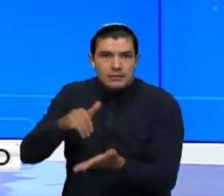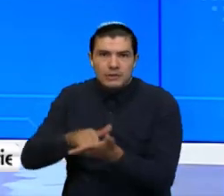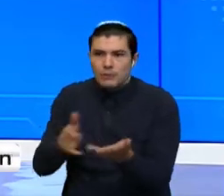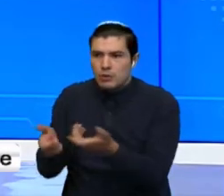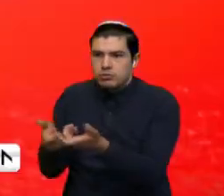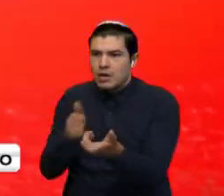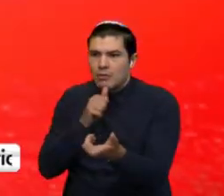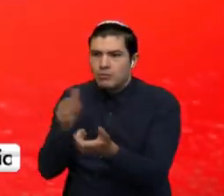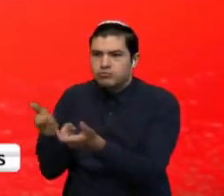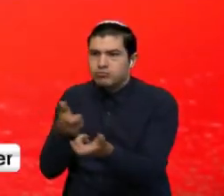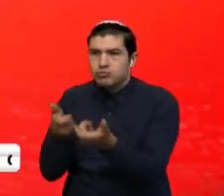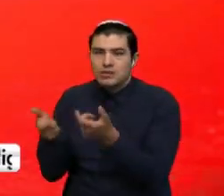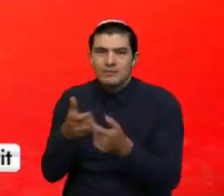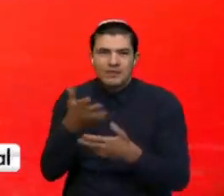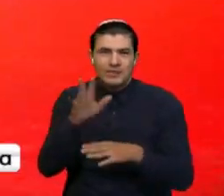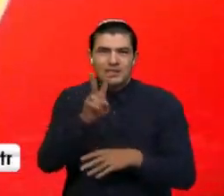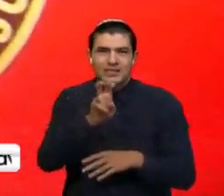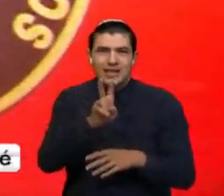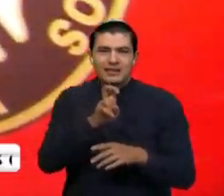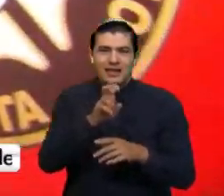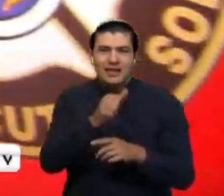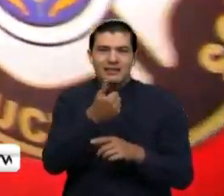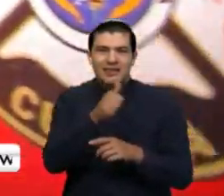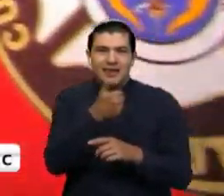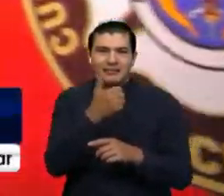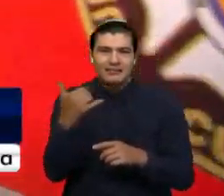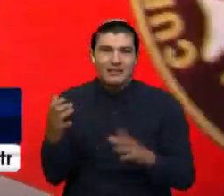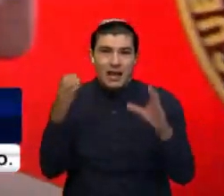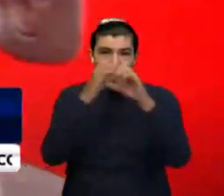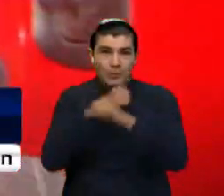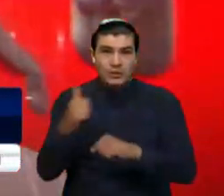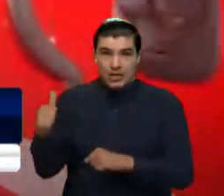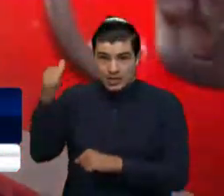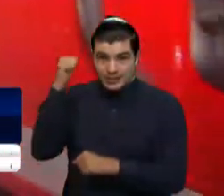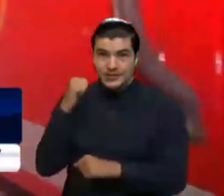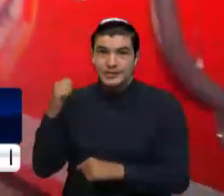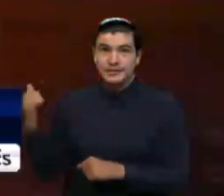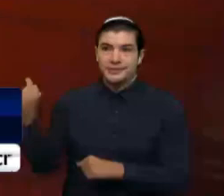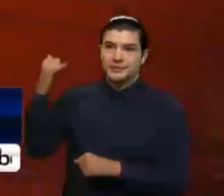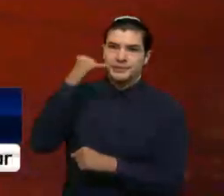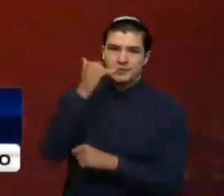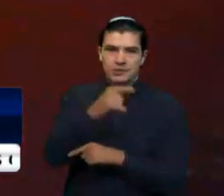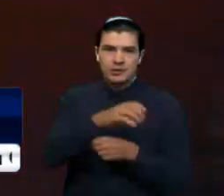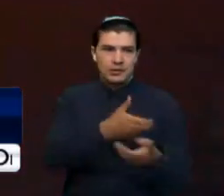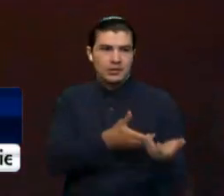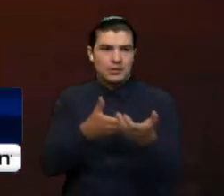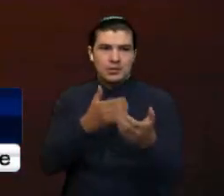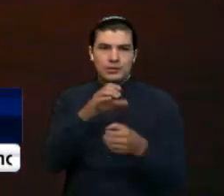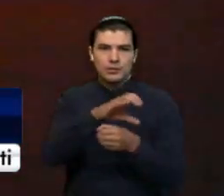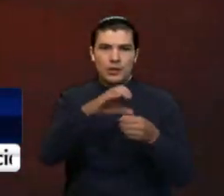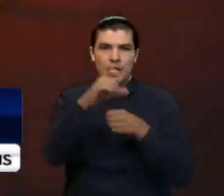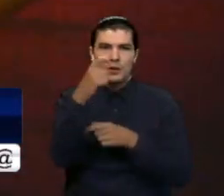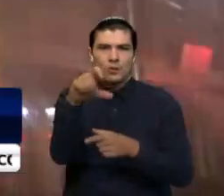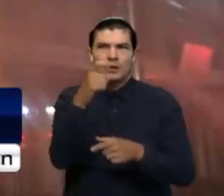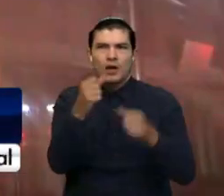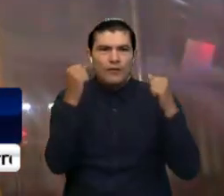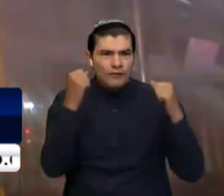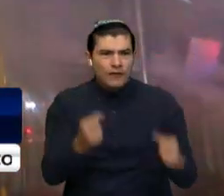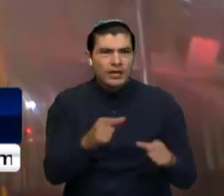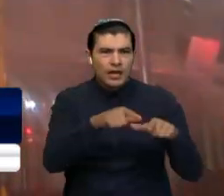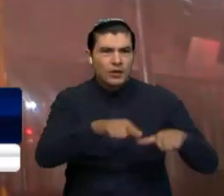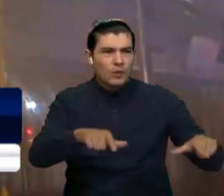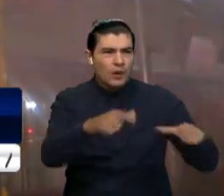incendio hacia las siete y diez de la noche una llamada de emergencia alertó al cuerpo de bomberos de cúcuta de un fuerte incendio dentro de un local comercial